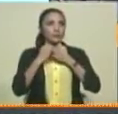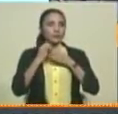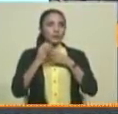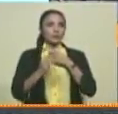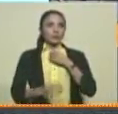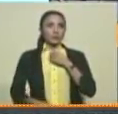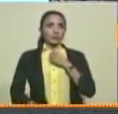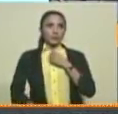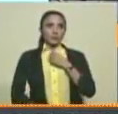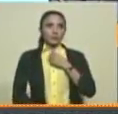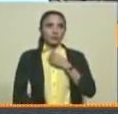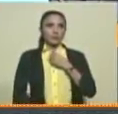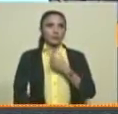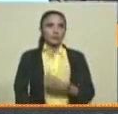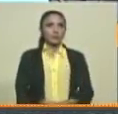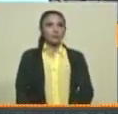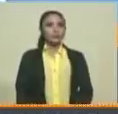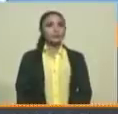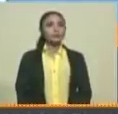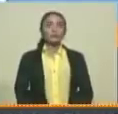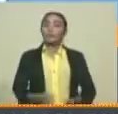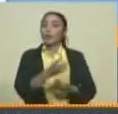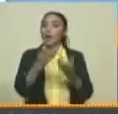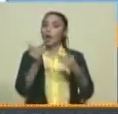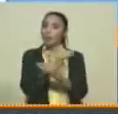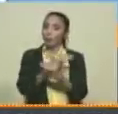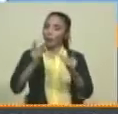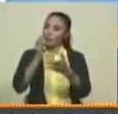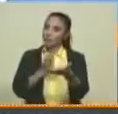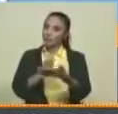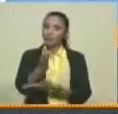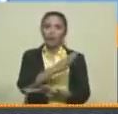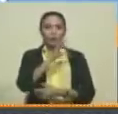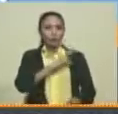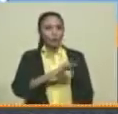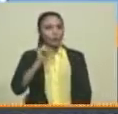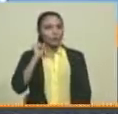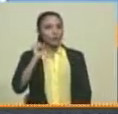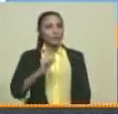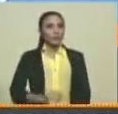nueva democracia, una democracia socialista,